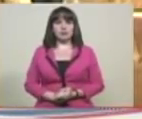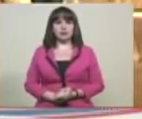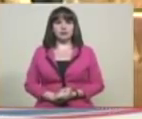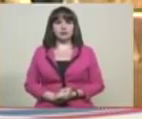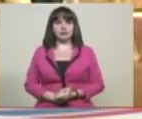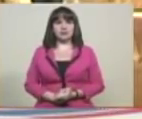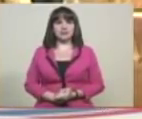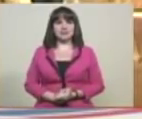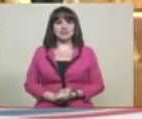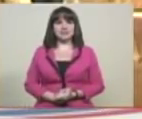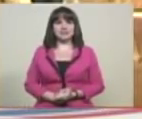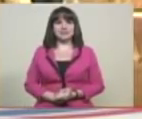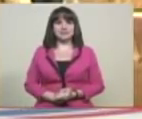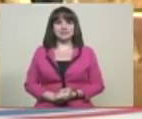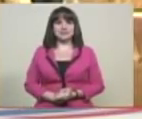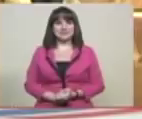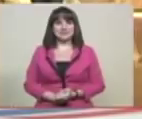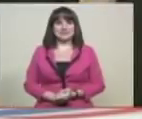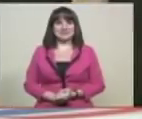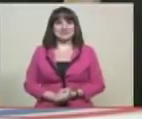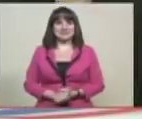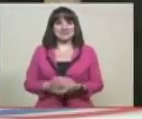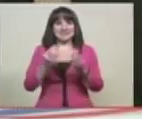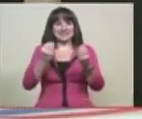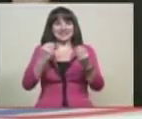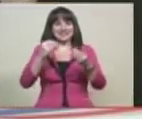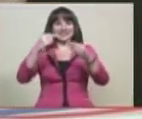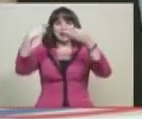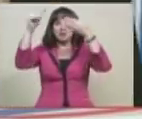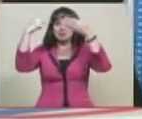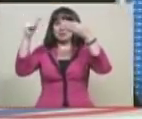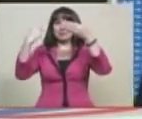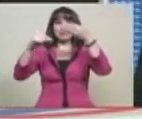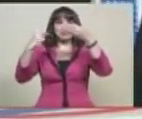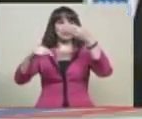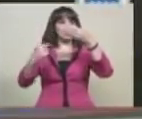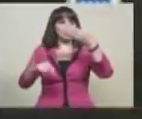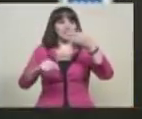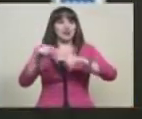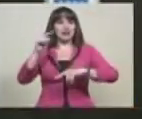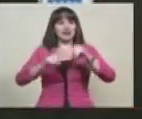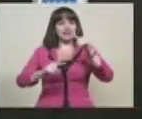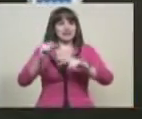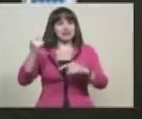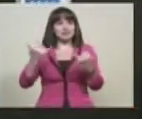Primero, los marcadores criminales encabezados por una banda, una mafia